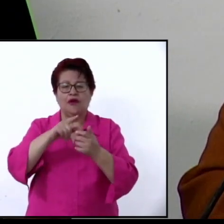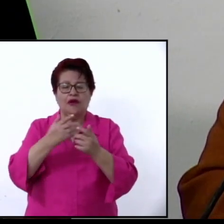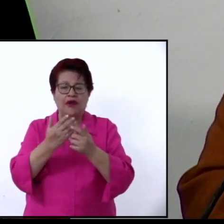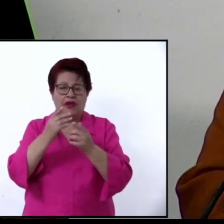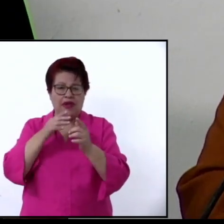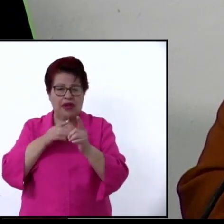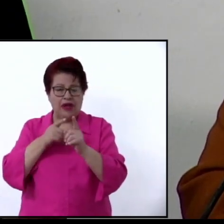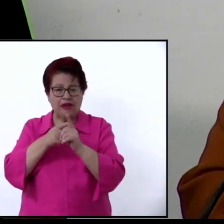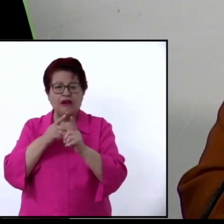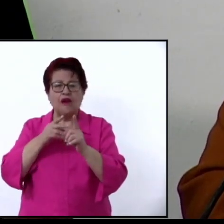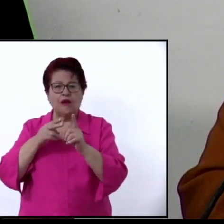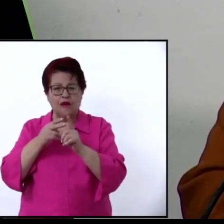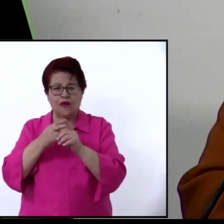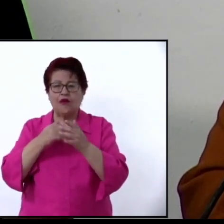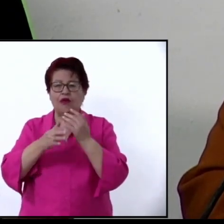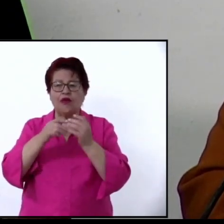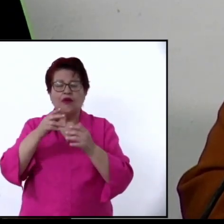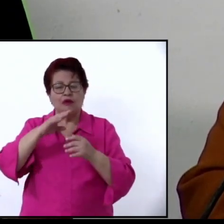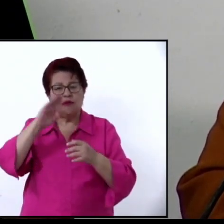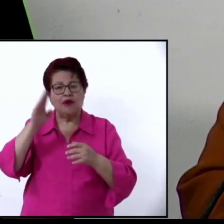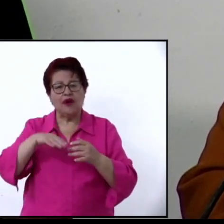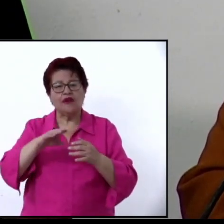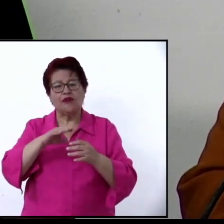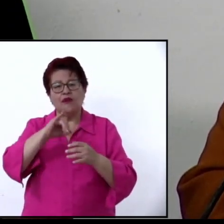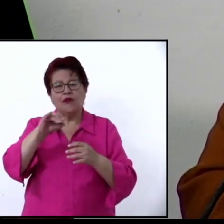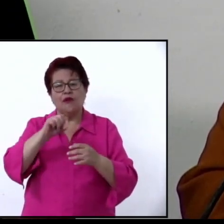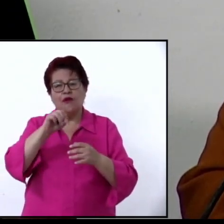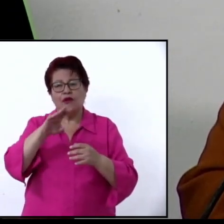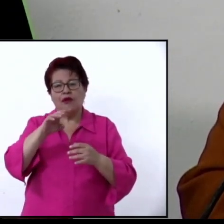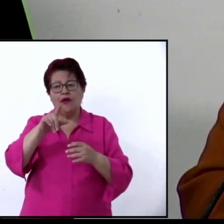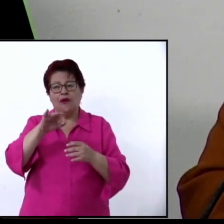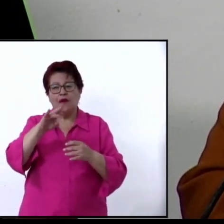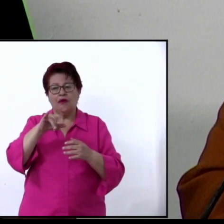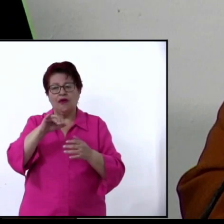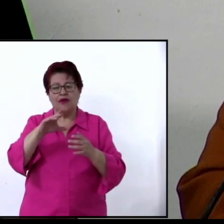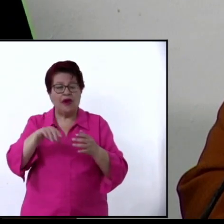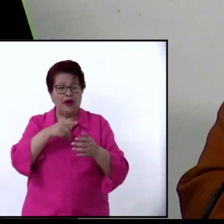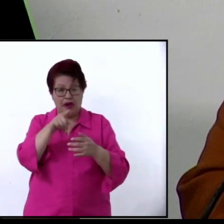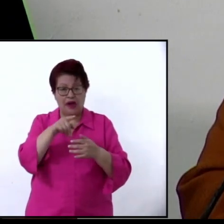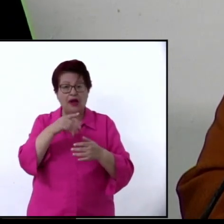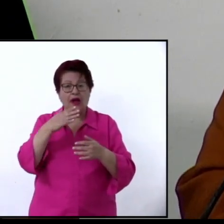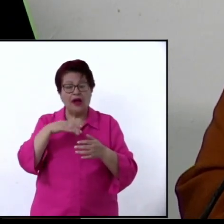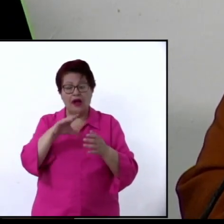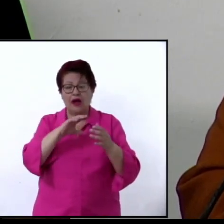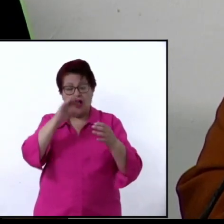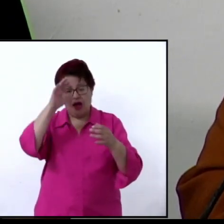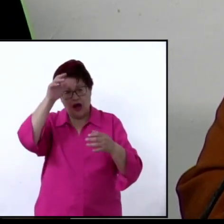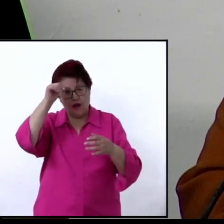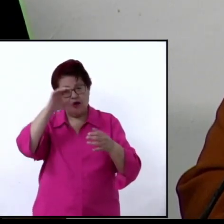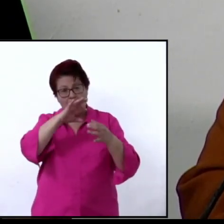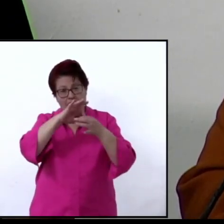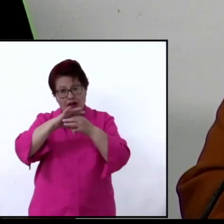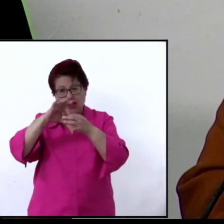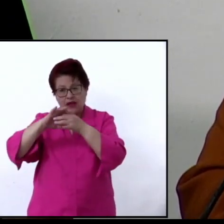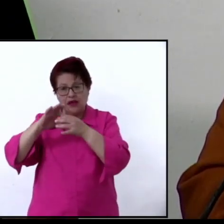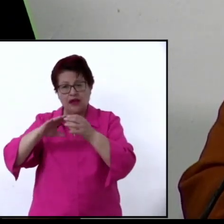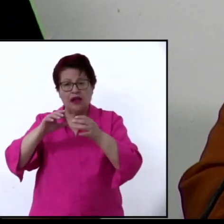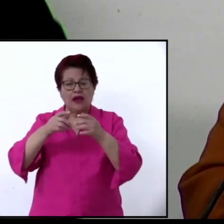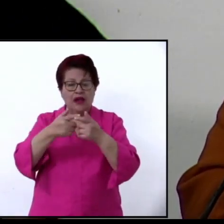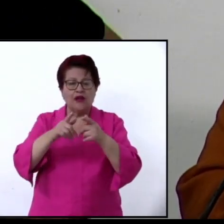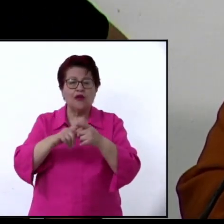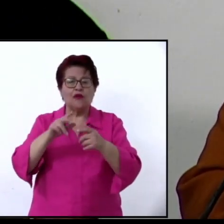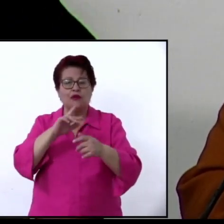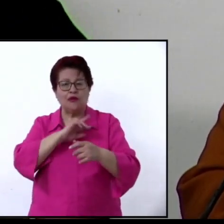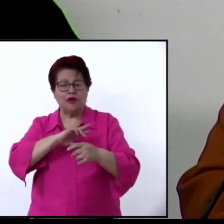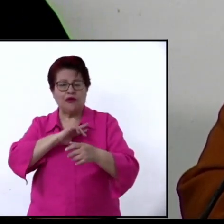indirecto. Maestro José Luis, además ha logrado consolidar alianzas estratégicas con el sector privado